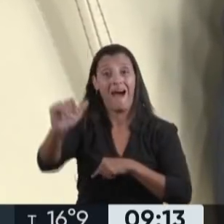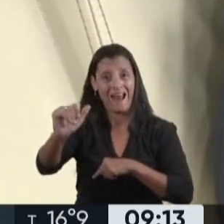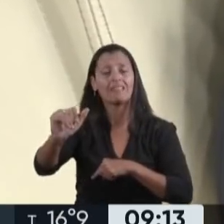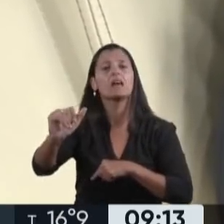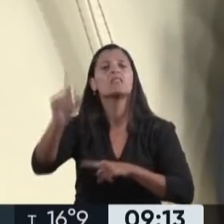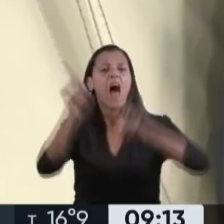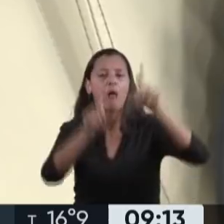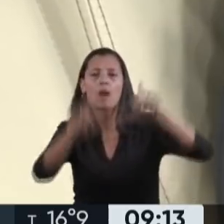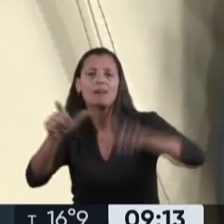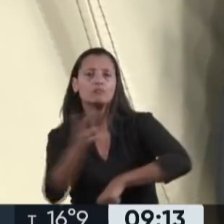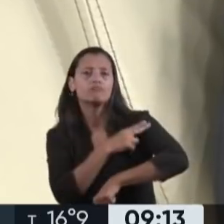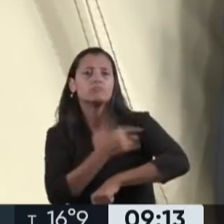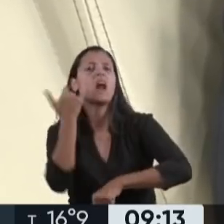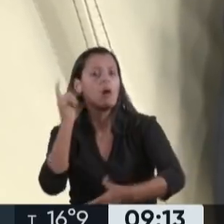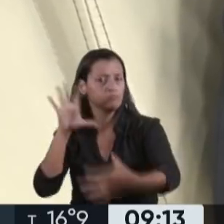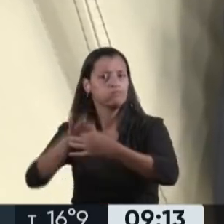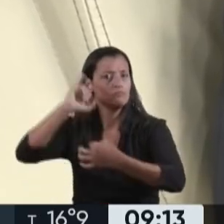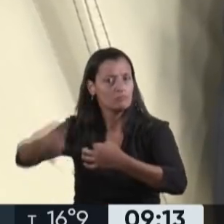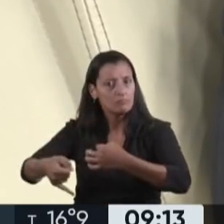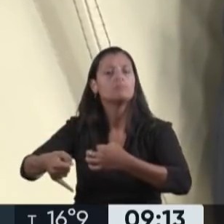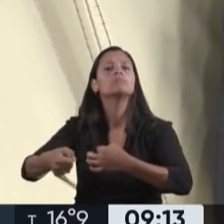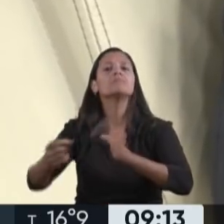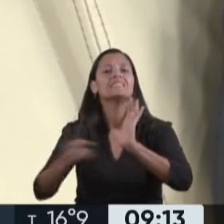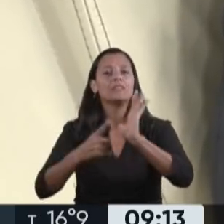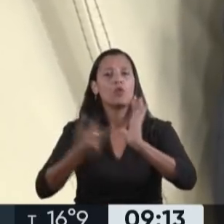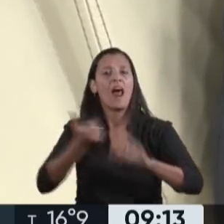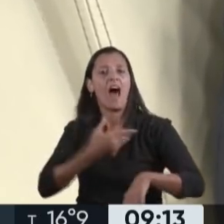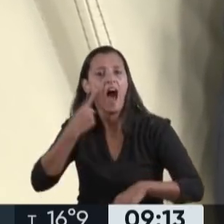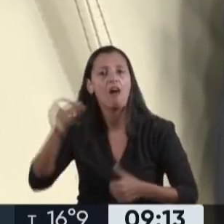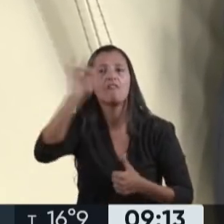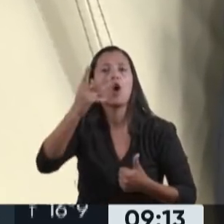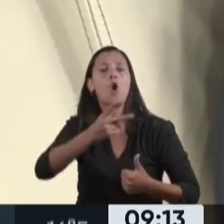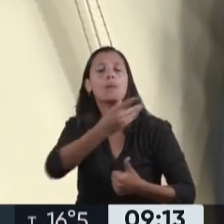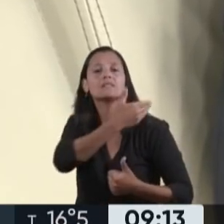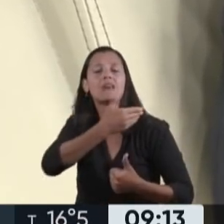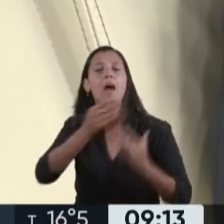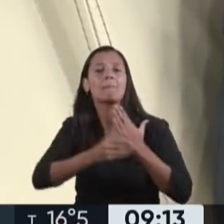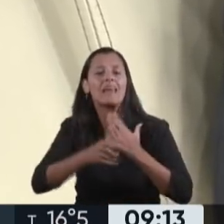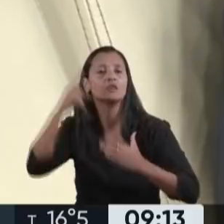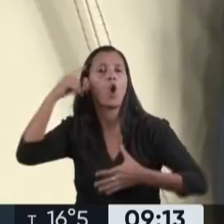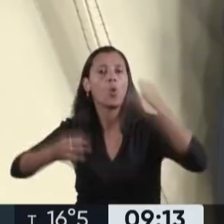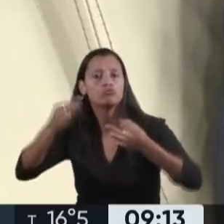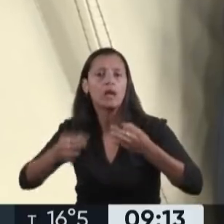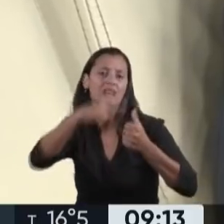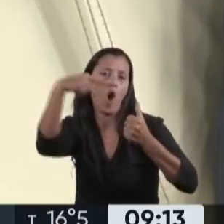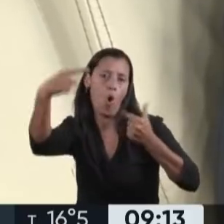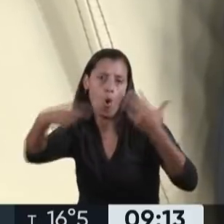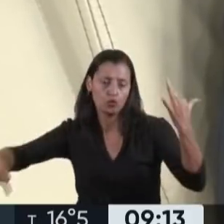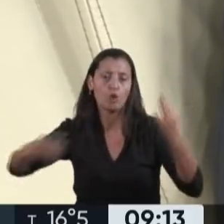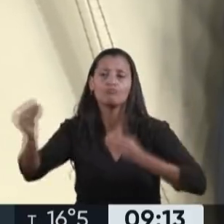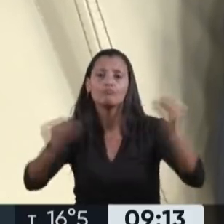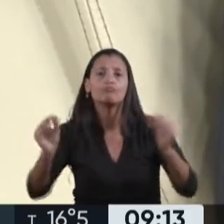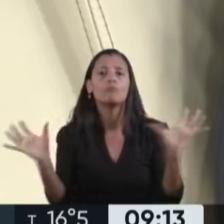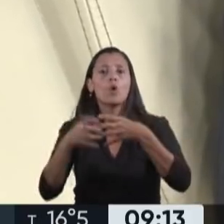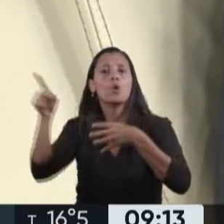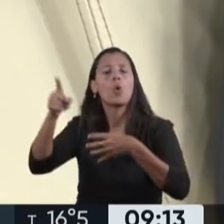Algunos funcionarios ya han adherido, como la titular del AFI o el viceministro de Justicia. Otros referentes del Frente de Todos,